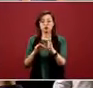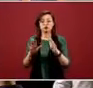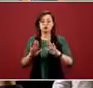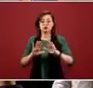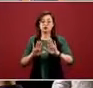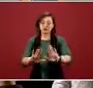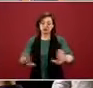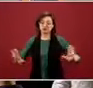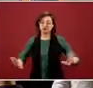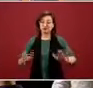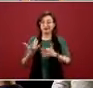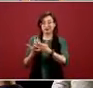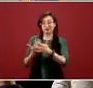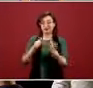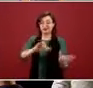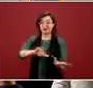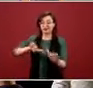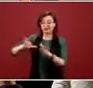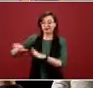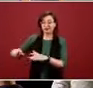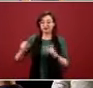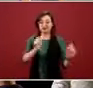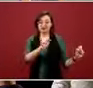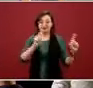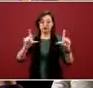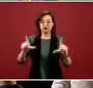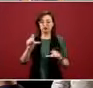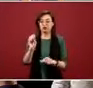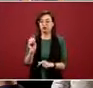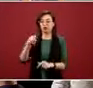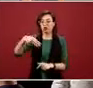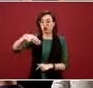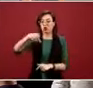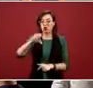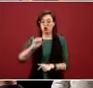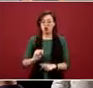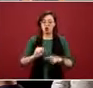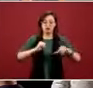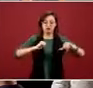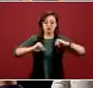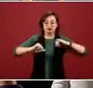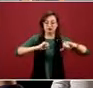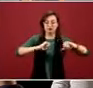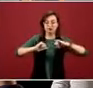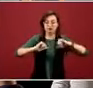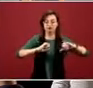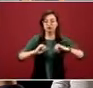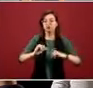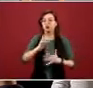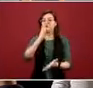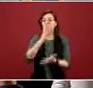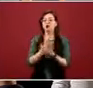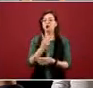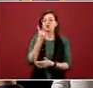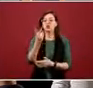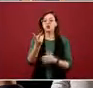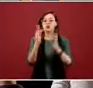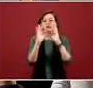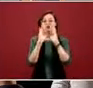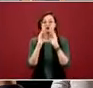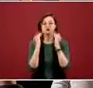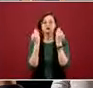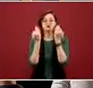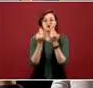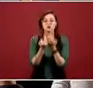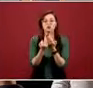Susana Distancia y vámonos al mapa de la OMS, el mapa global. La OMS solo clasifica de dos maneras. Solo